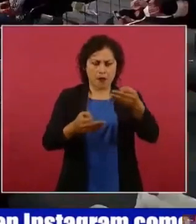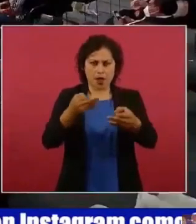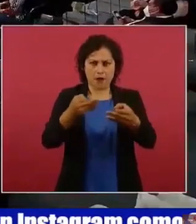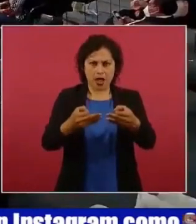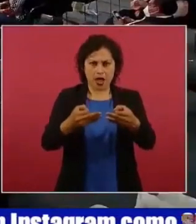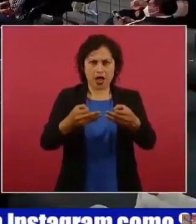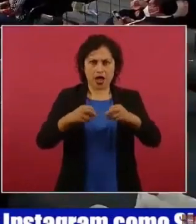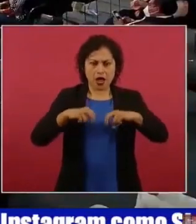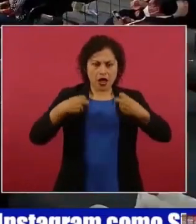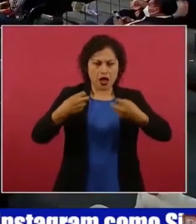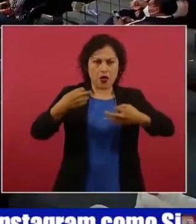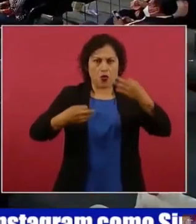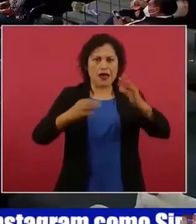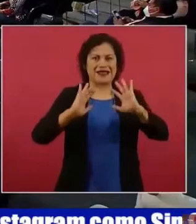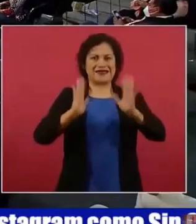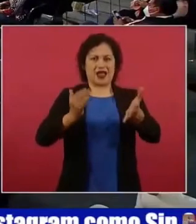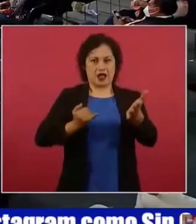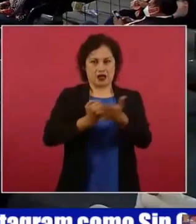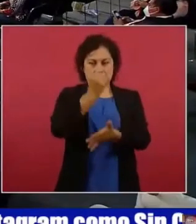proceso